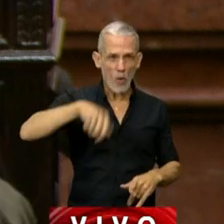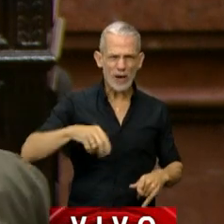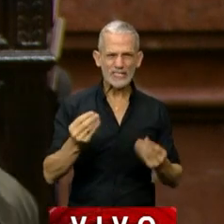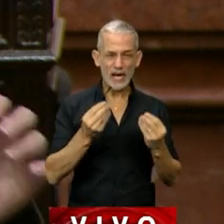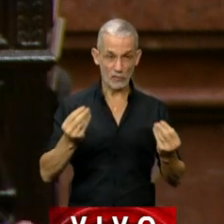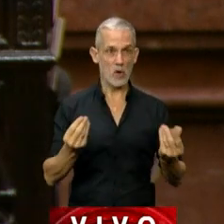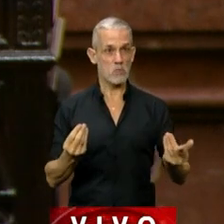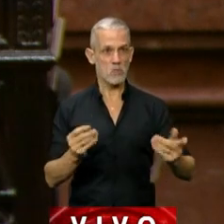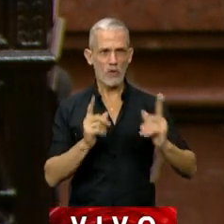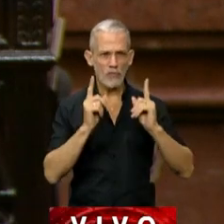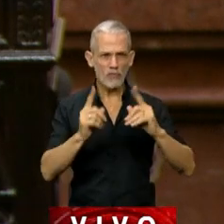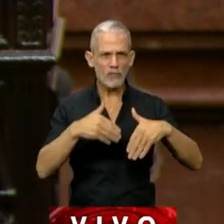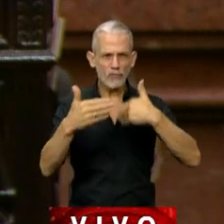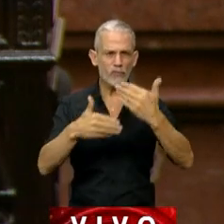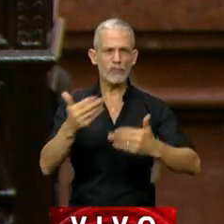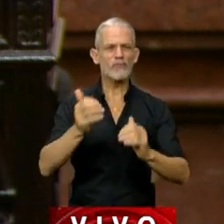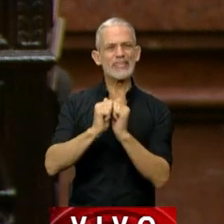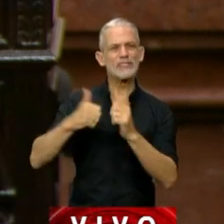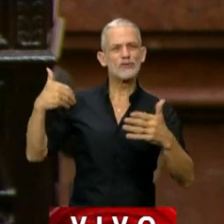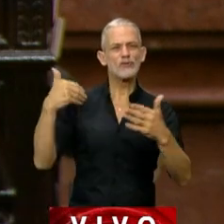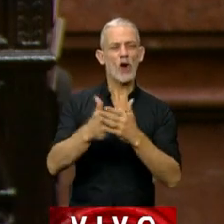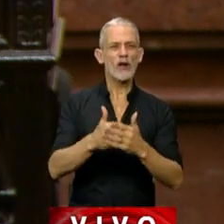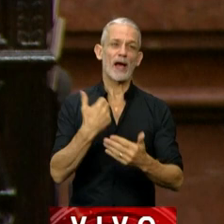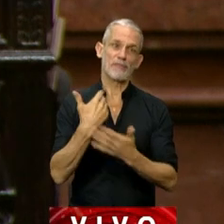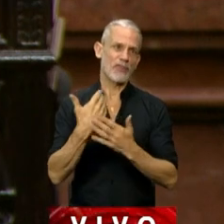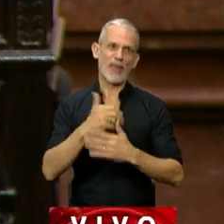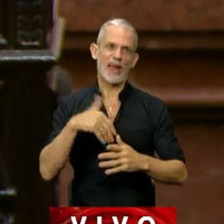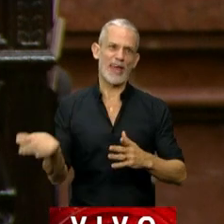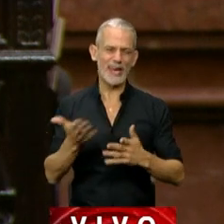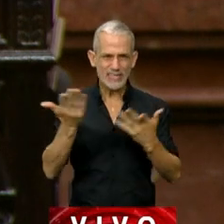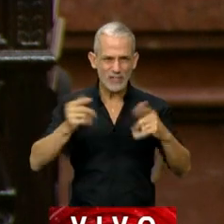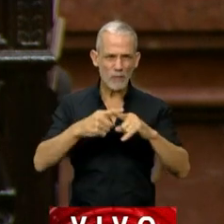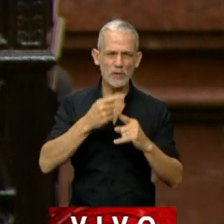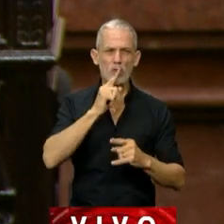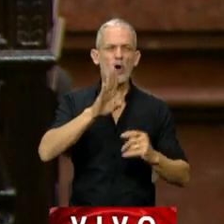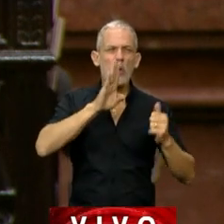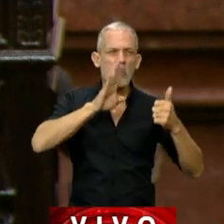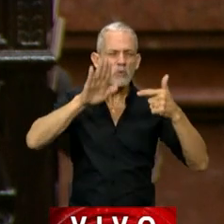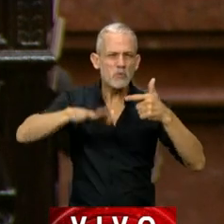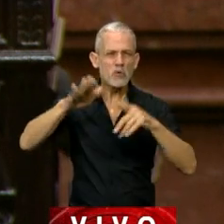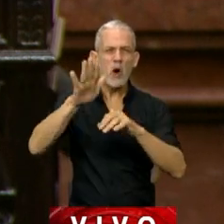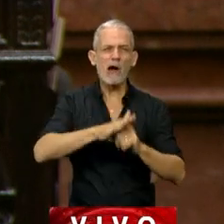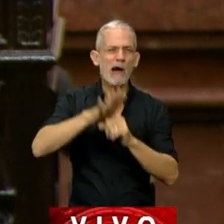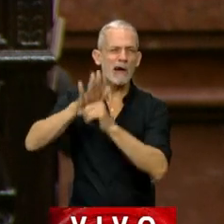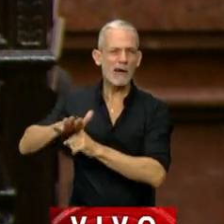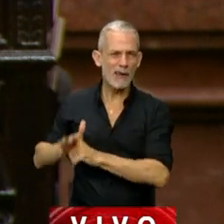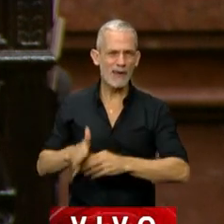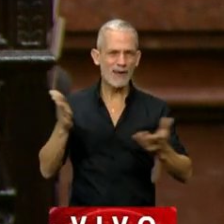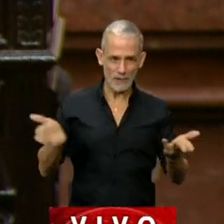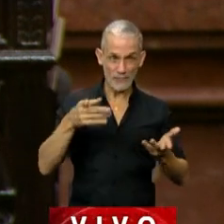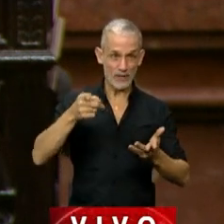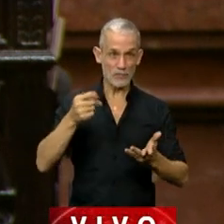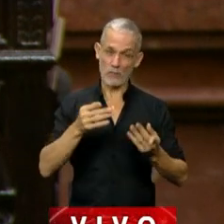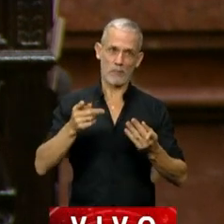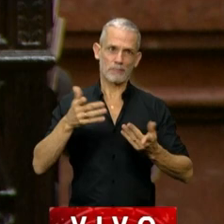Hoy, bueno, continúa con el relato histórico de la derecha, que es querer acallar, que es querer acallar, no con